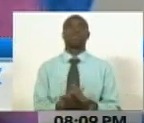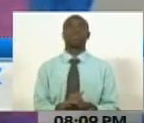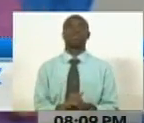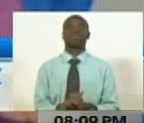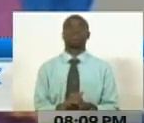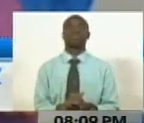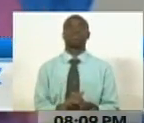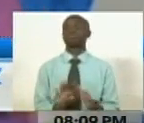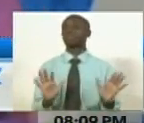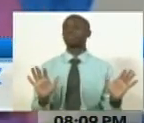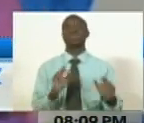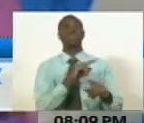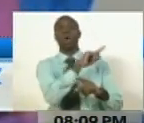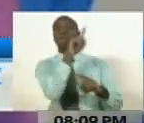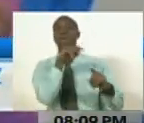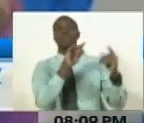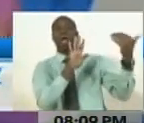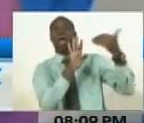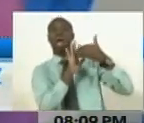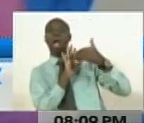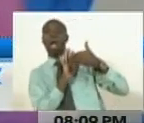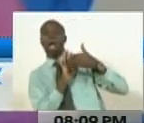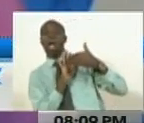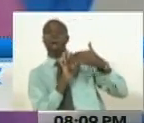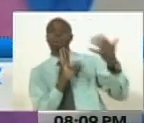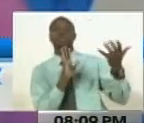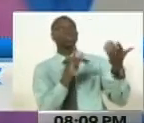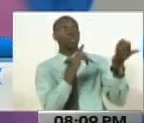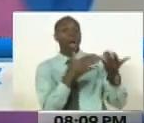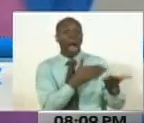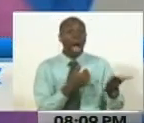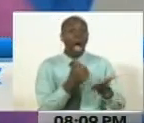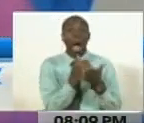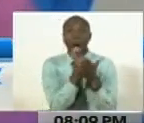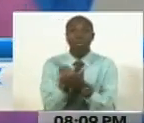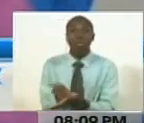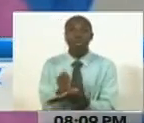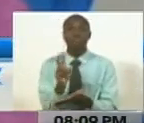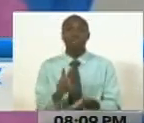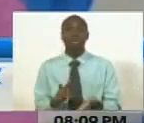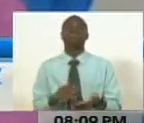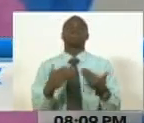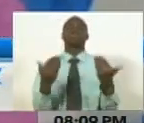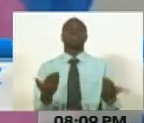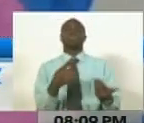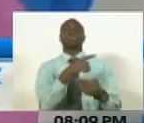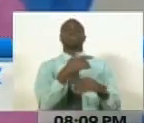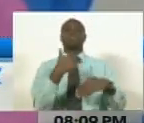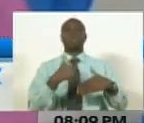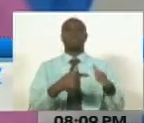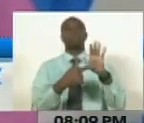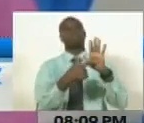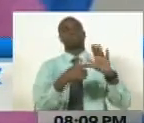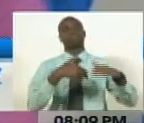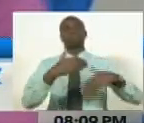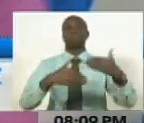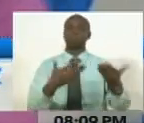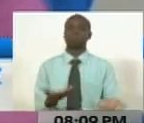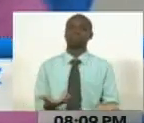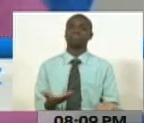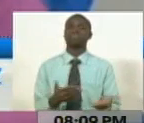Estamos hablando con total... Si quieren ayudar, bueno, hay estos concretos que se pueden...